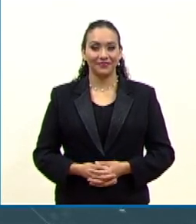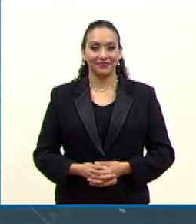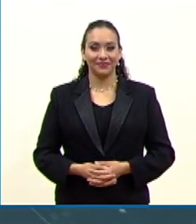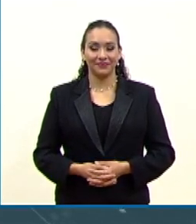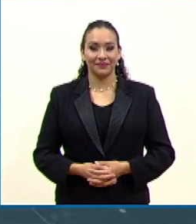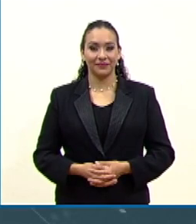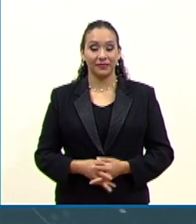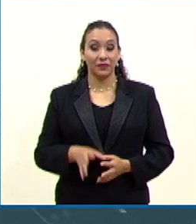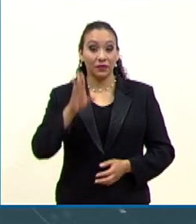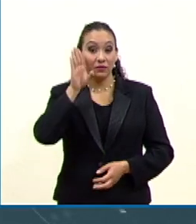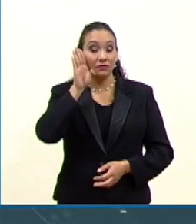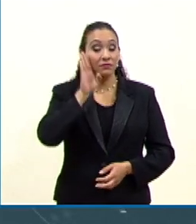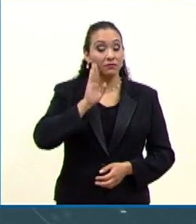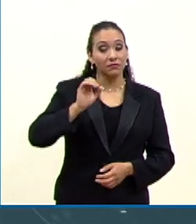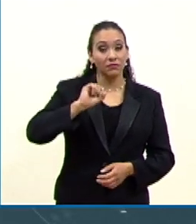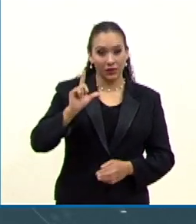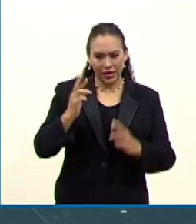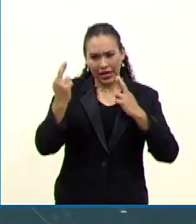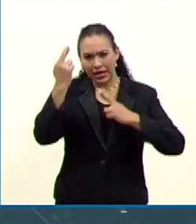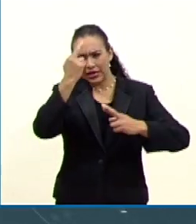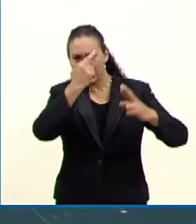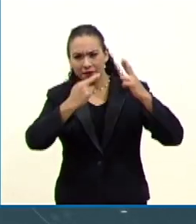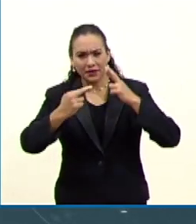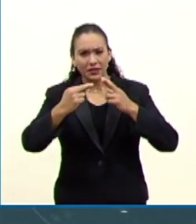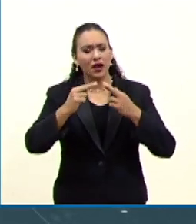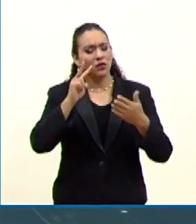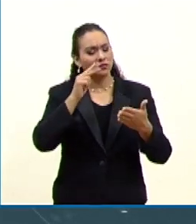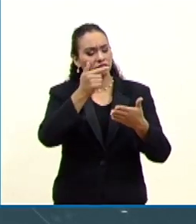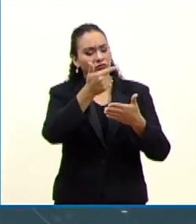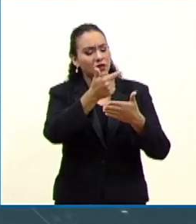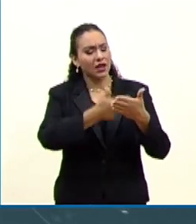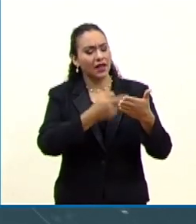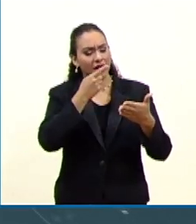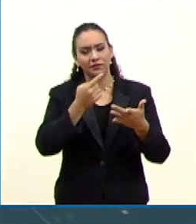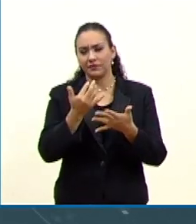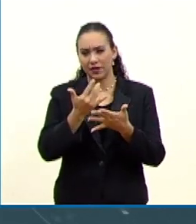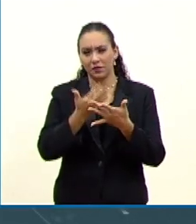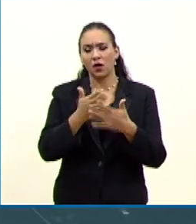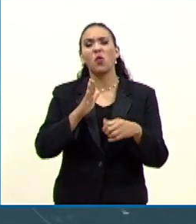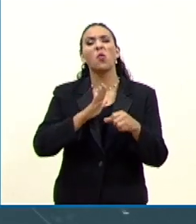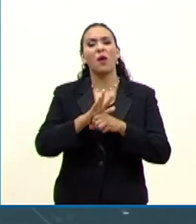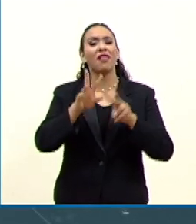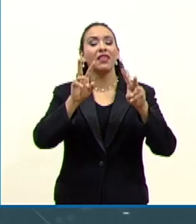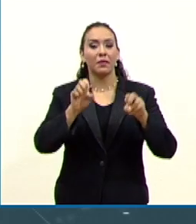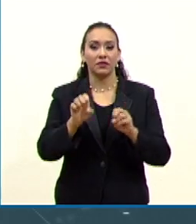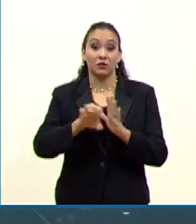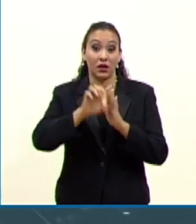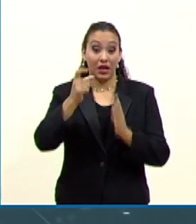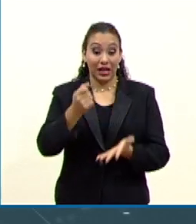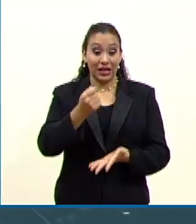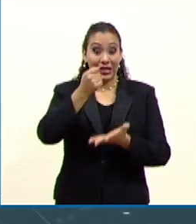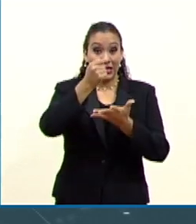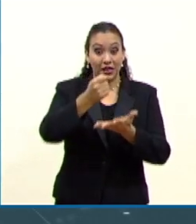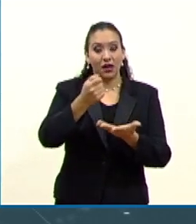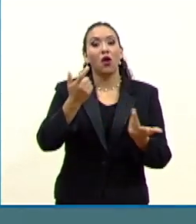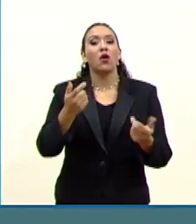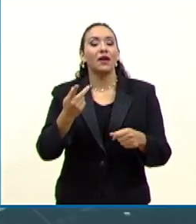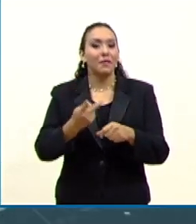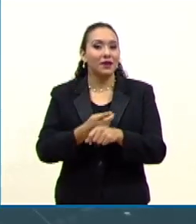La Corte dejó en lista asuntos relacionados con la eliminación de fideicomisos y la prisión vitalicia en Chihuahua.